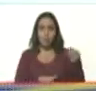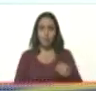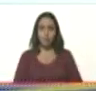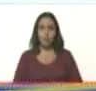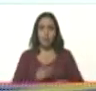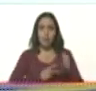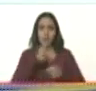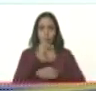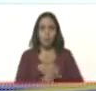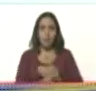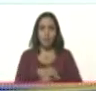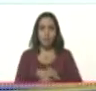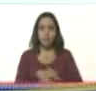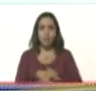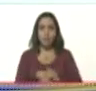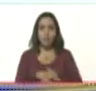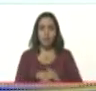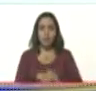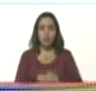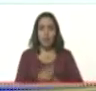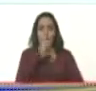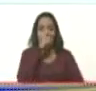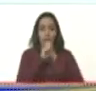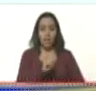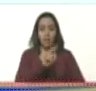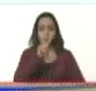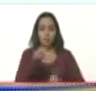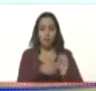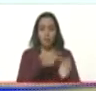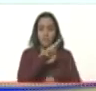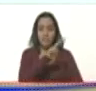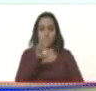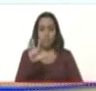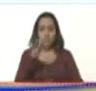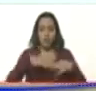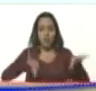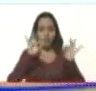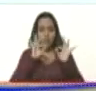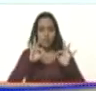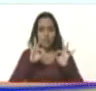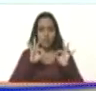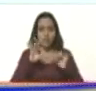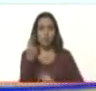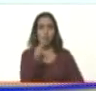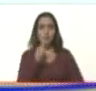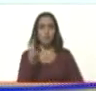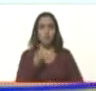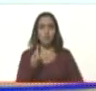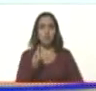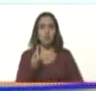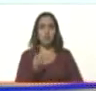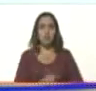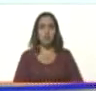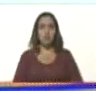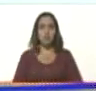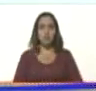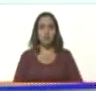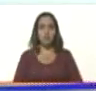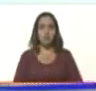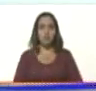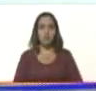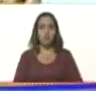Plan de la Patria 2025 especial, único y